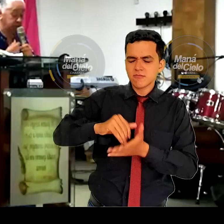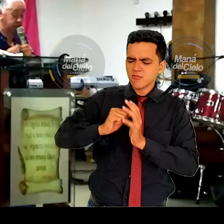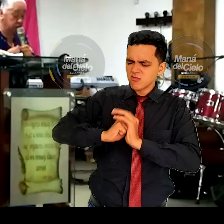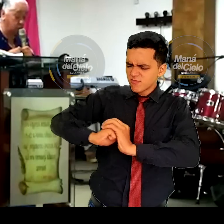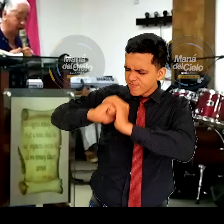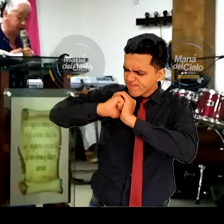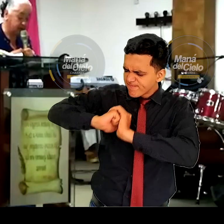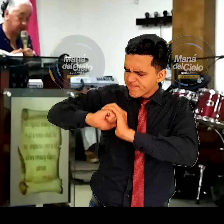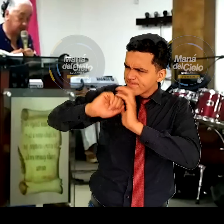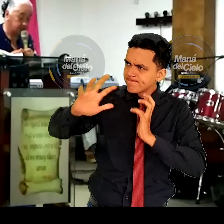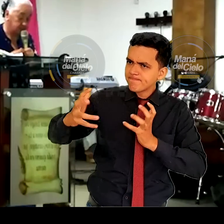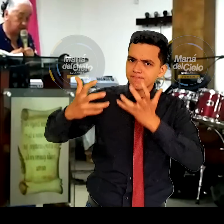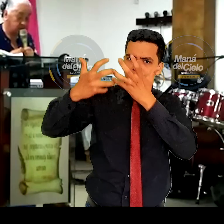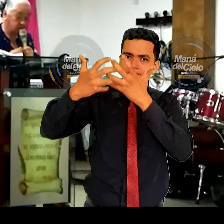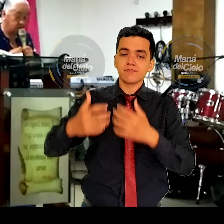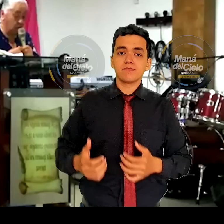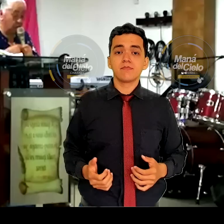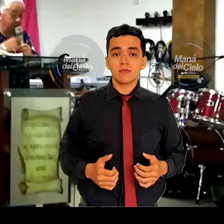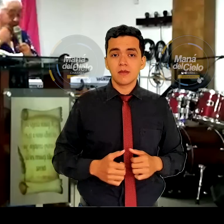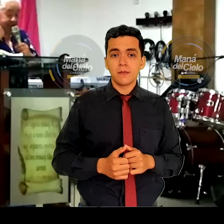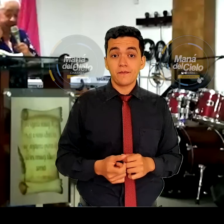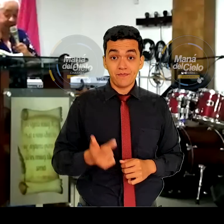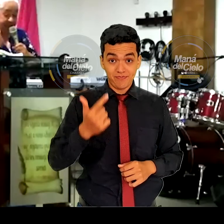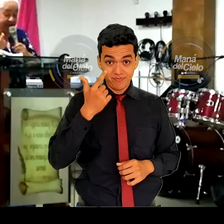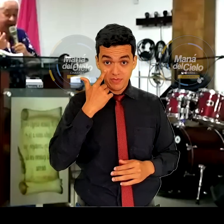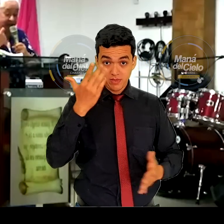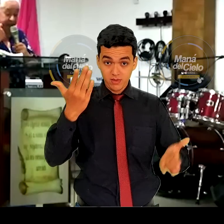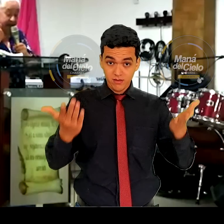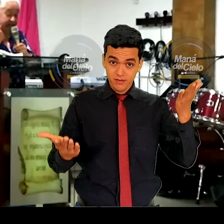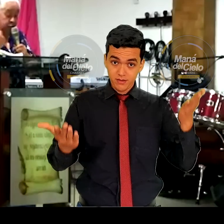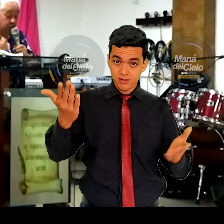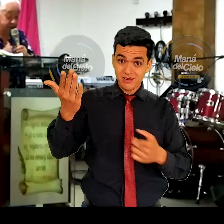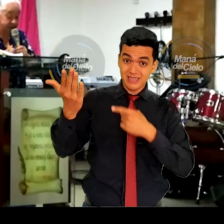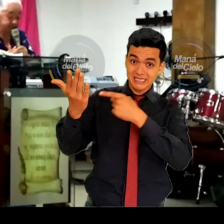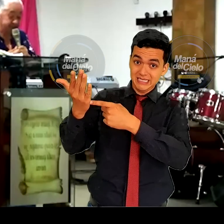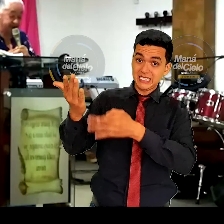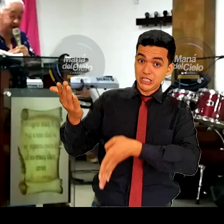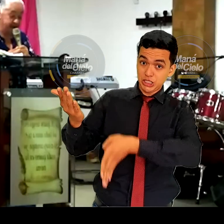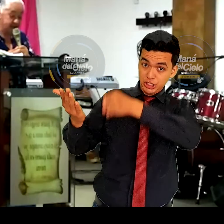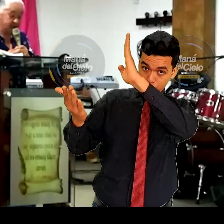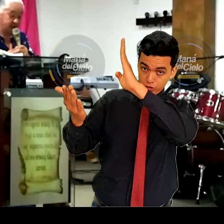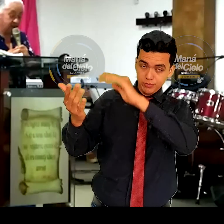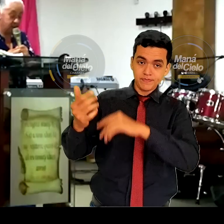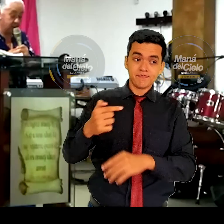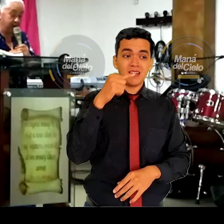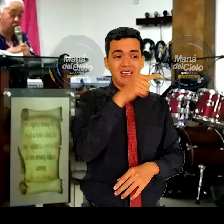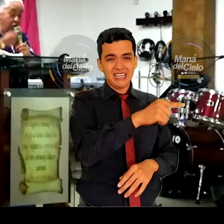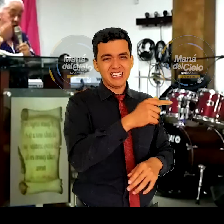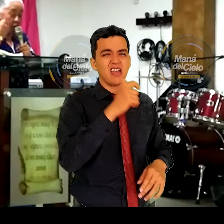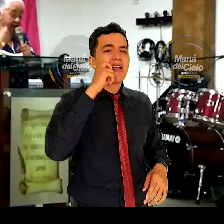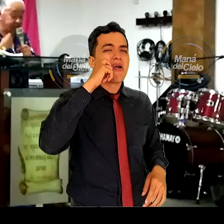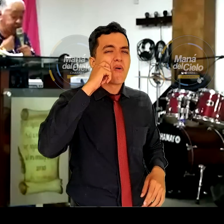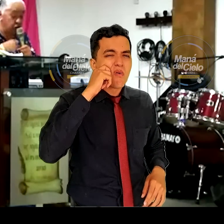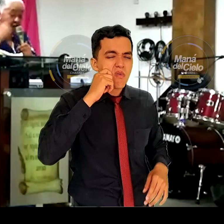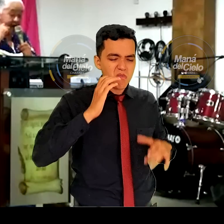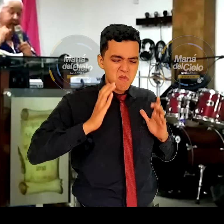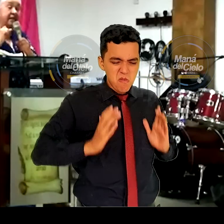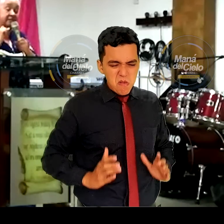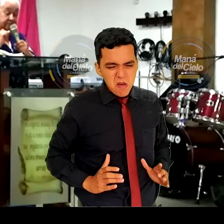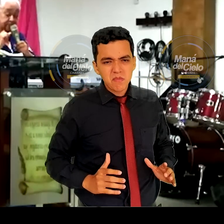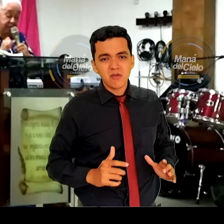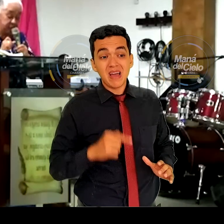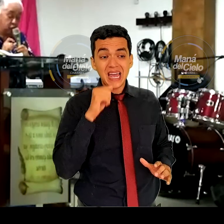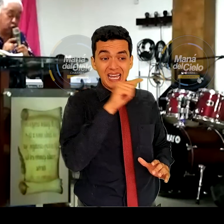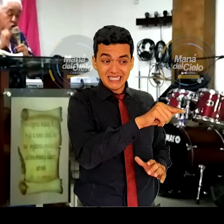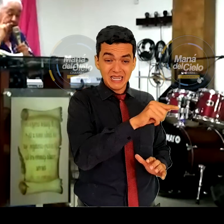lo espiritual, no puede percibir el entrar en su presencia, pero la oración en